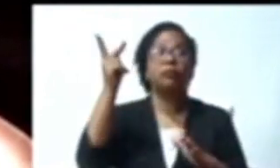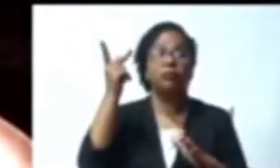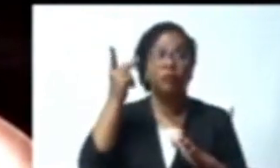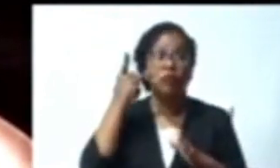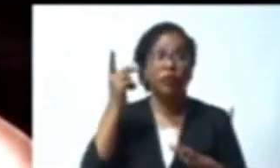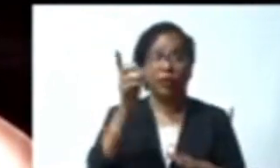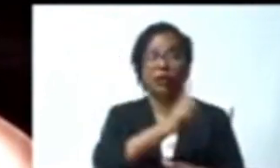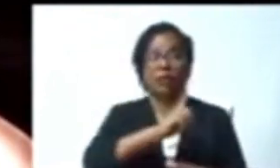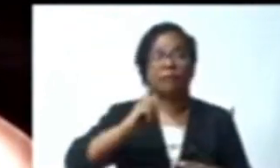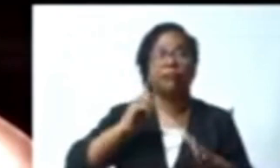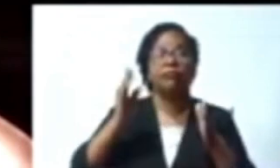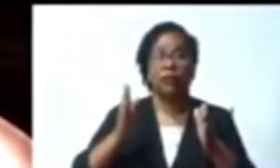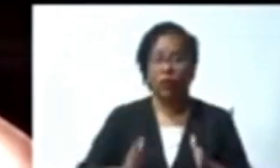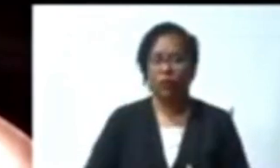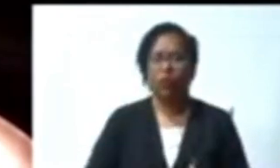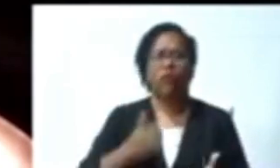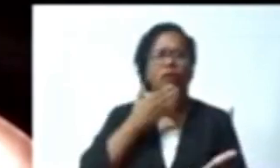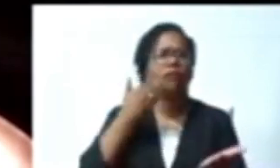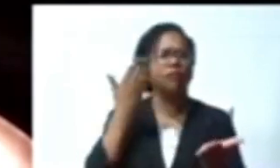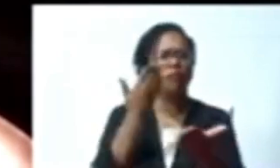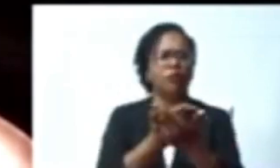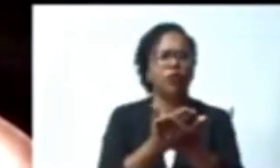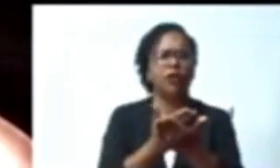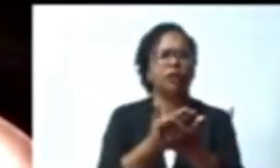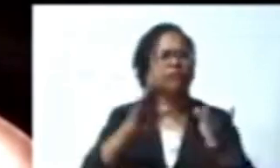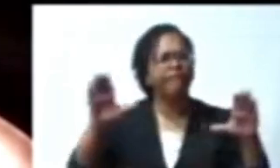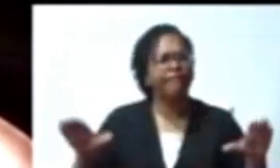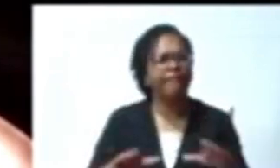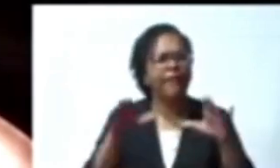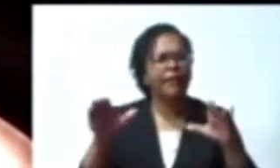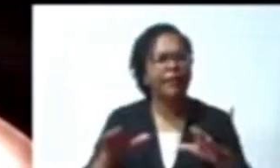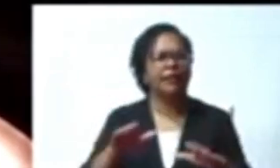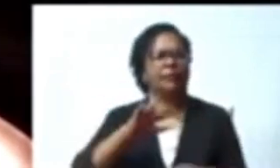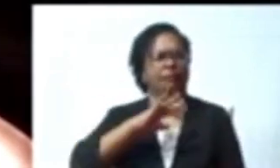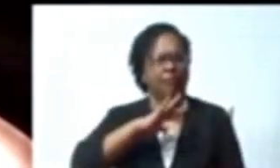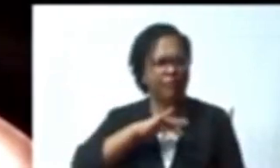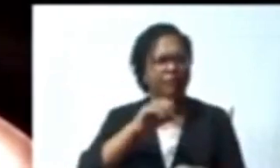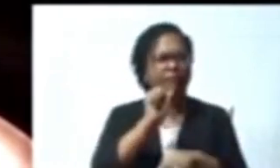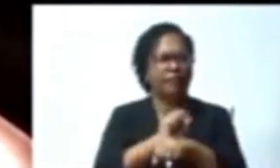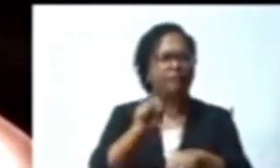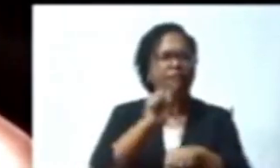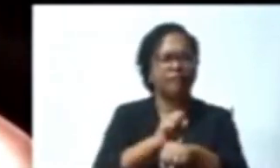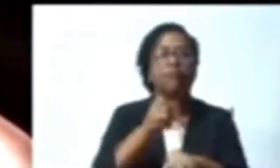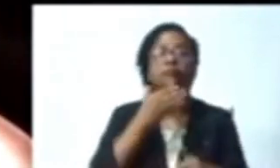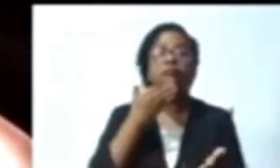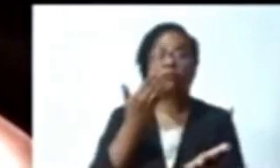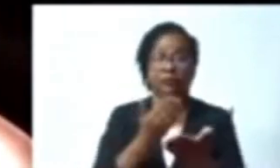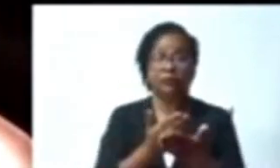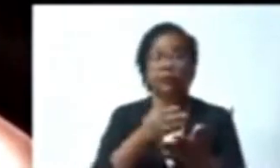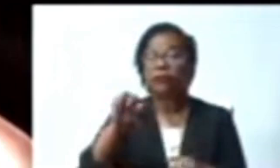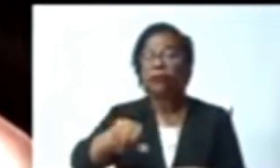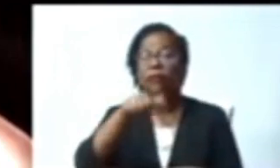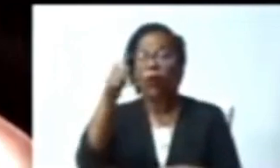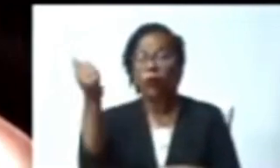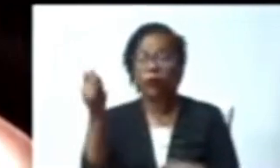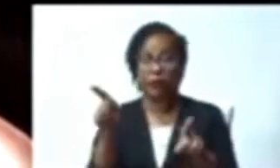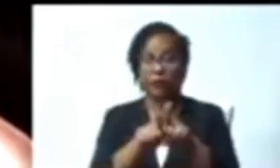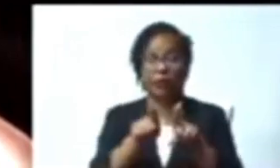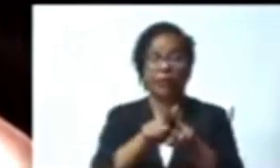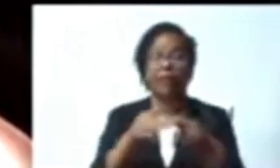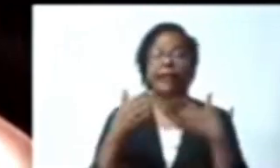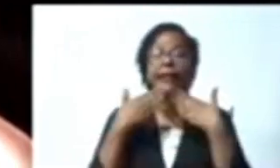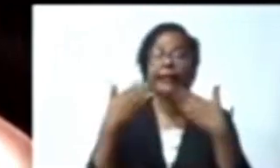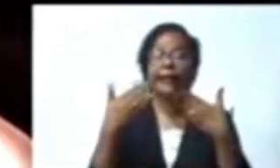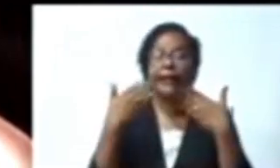dado lo mejor de sí en este último año. Pero sobre todo le quiero agradecer a algunos héroes anónimos que no siempre son tomados en cuenta, y es el